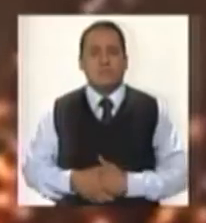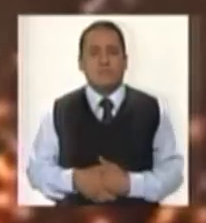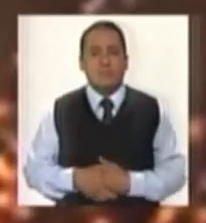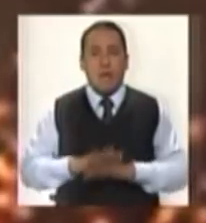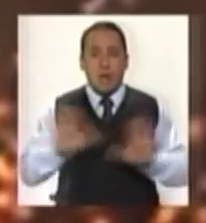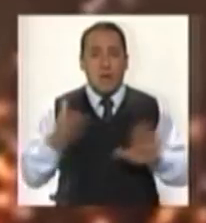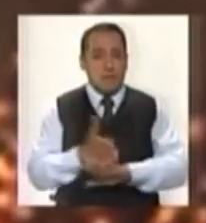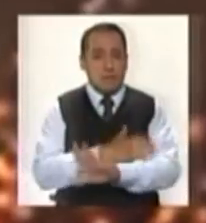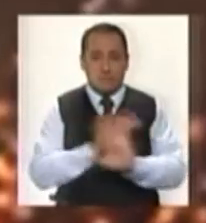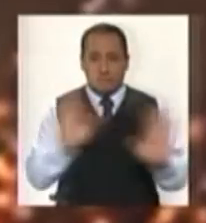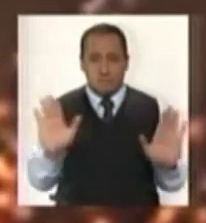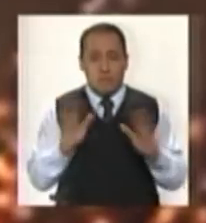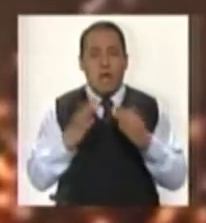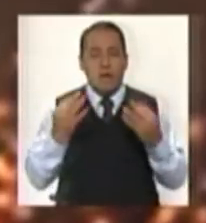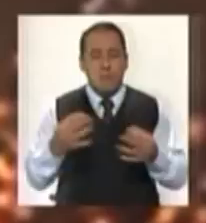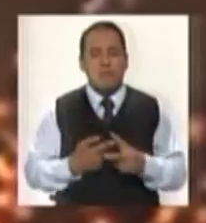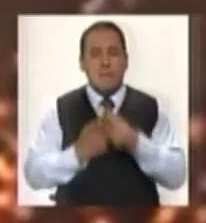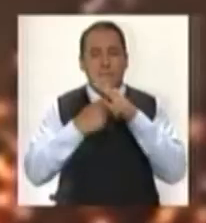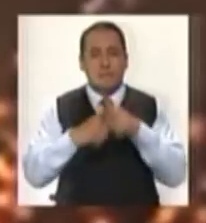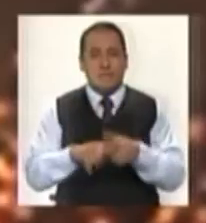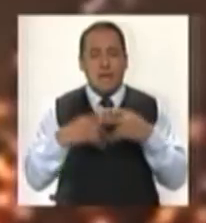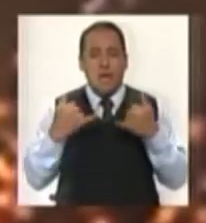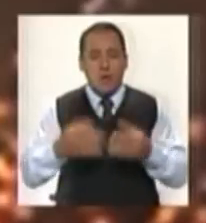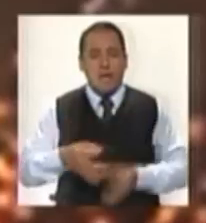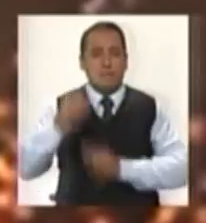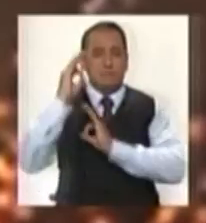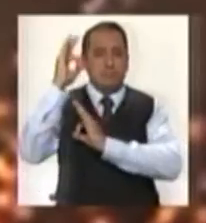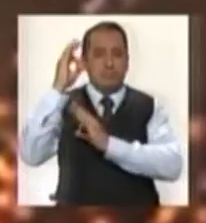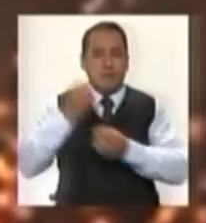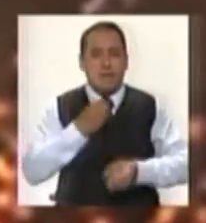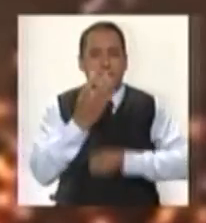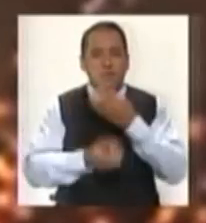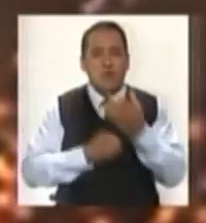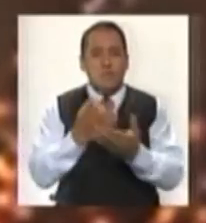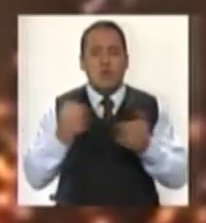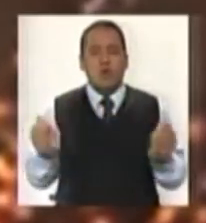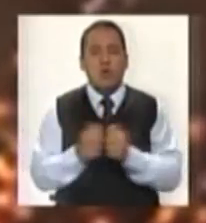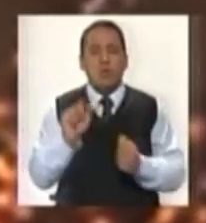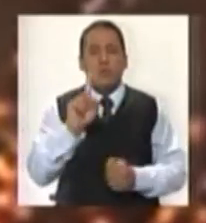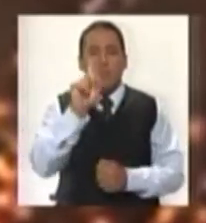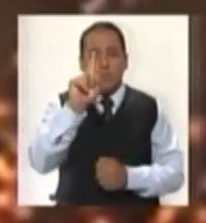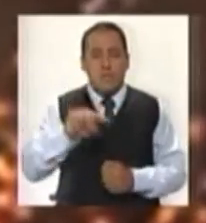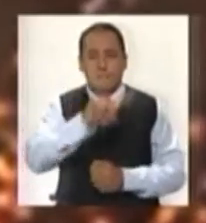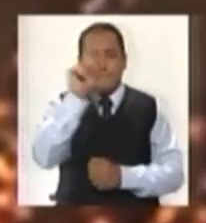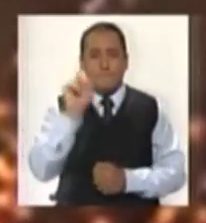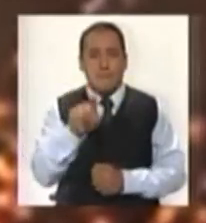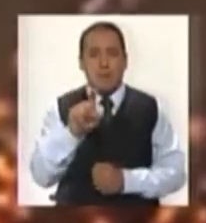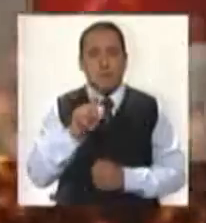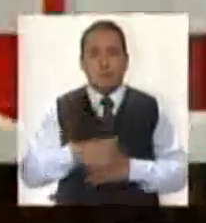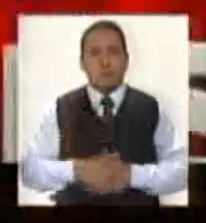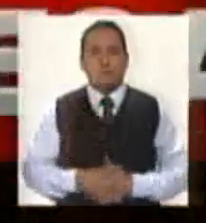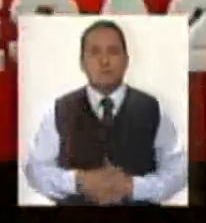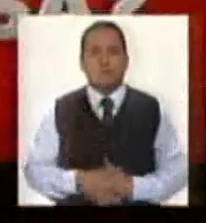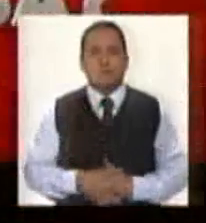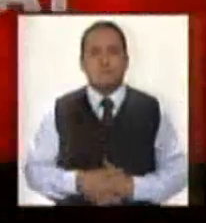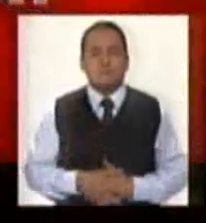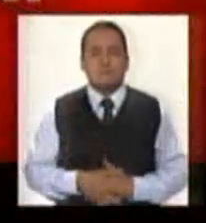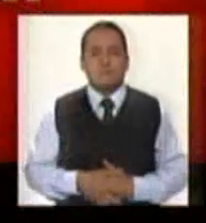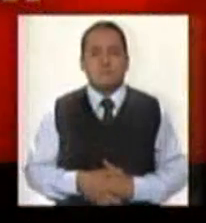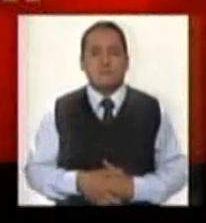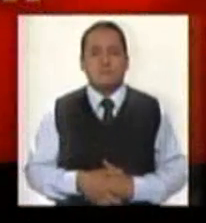Sin más de por medio, vamos a dar paso entonces a esta exposición de motivos con la primera pregunta. Adelante, control.